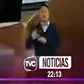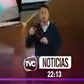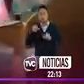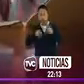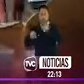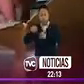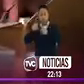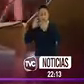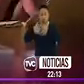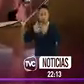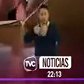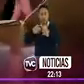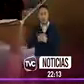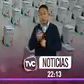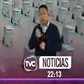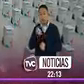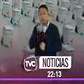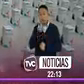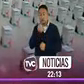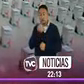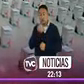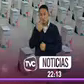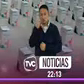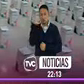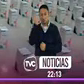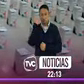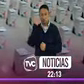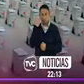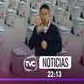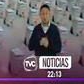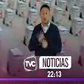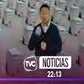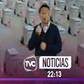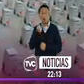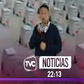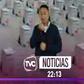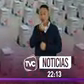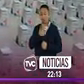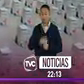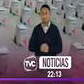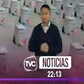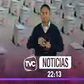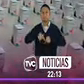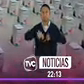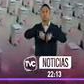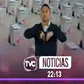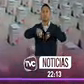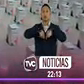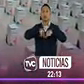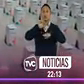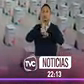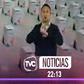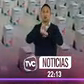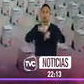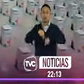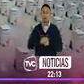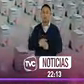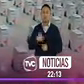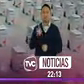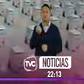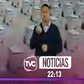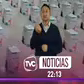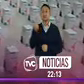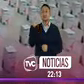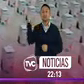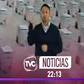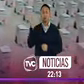la elaboración de estas sustancias, que son consumidas sobre todo por jóvenes, mientras que el tránsito siempre será Ecuador. El valor de la sustancia en